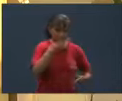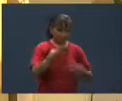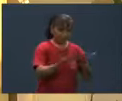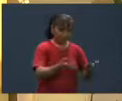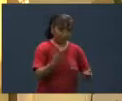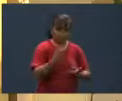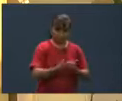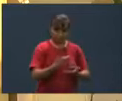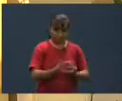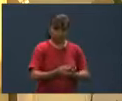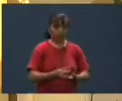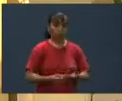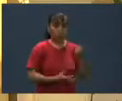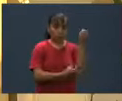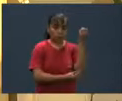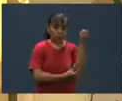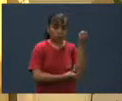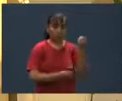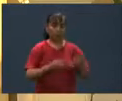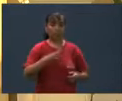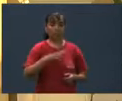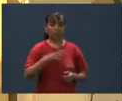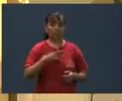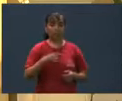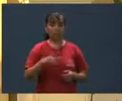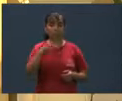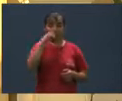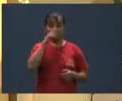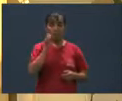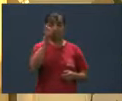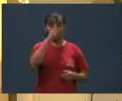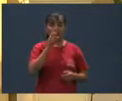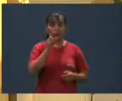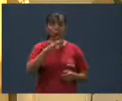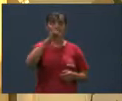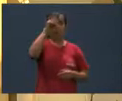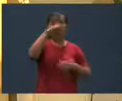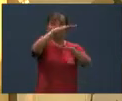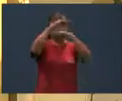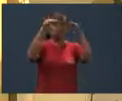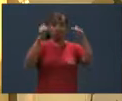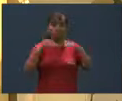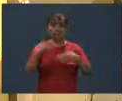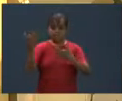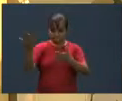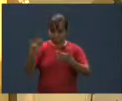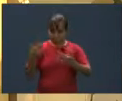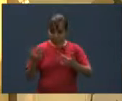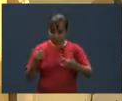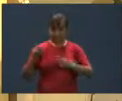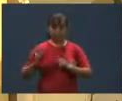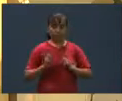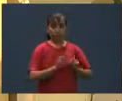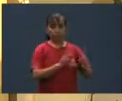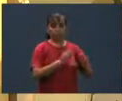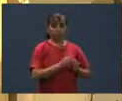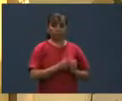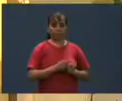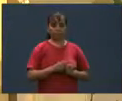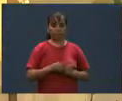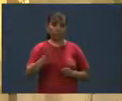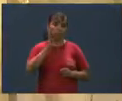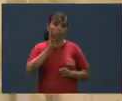en el cielo. Luego ven y sígueme. Al oír estas palabras, el joven se